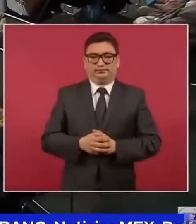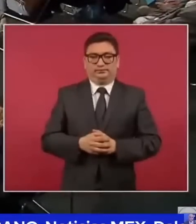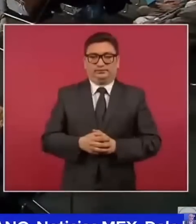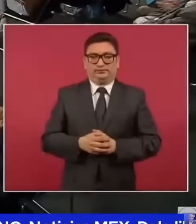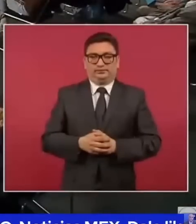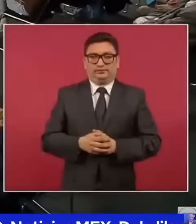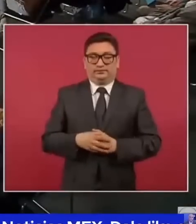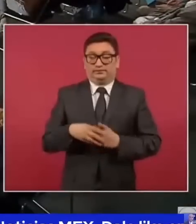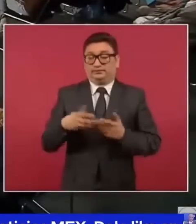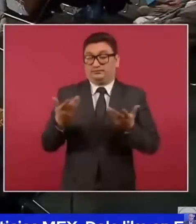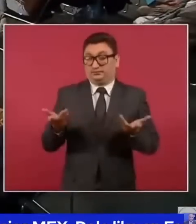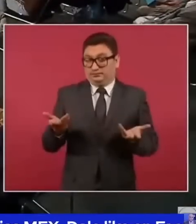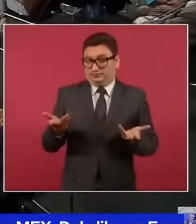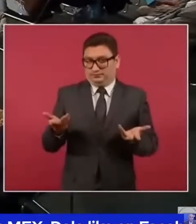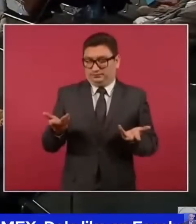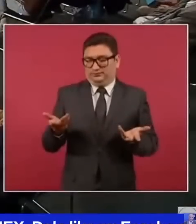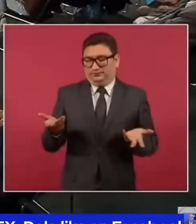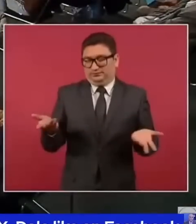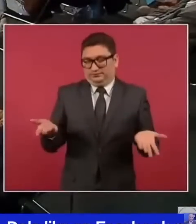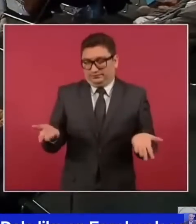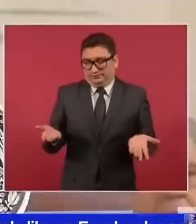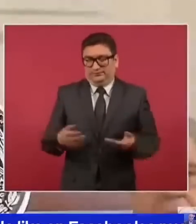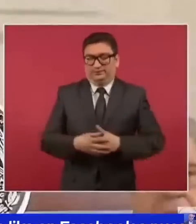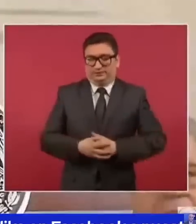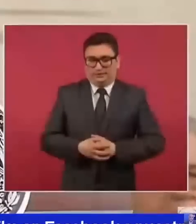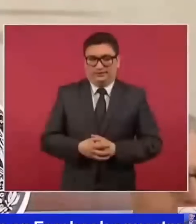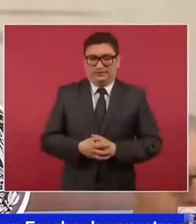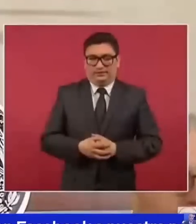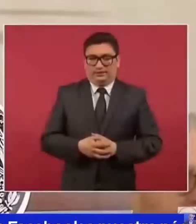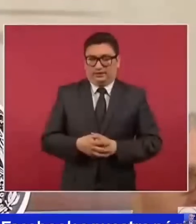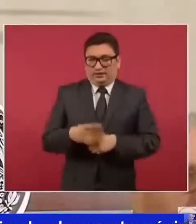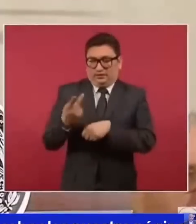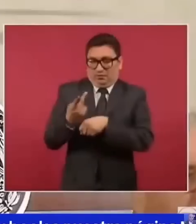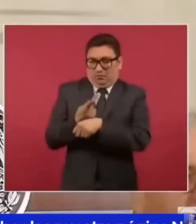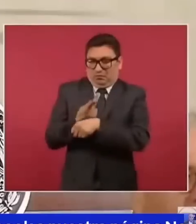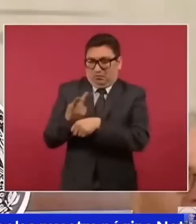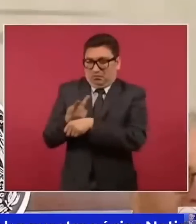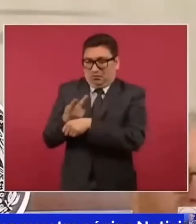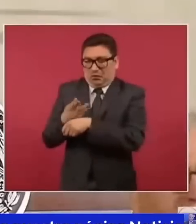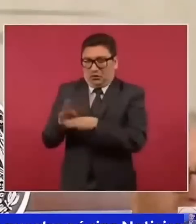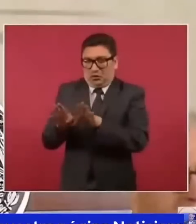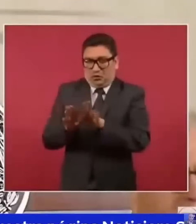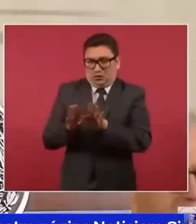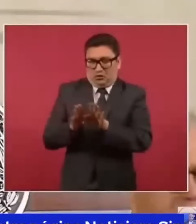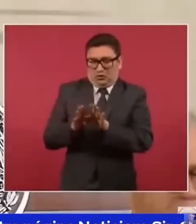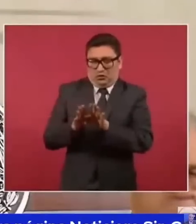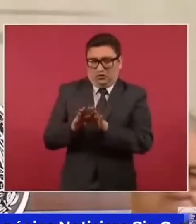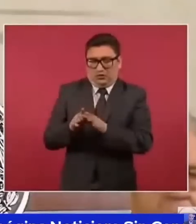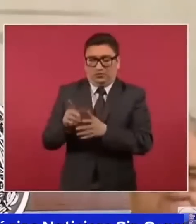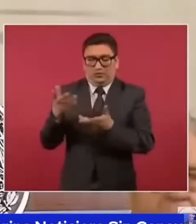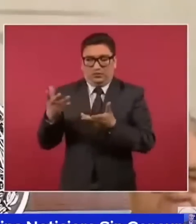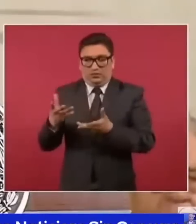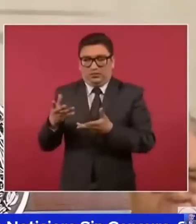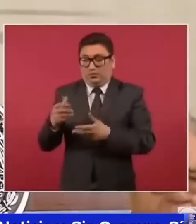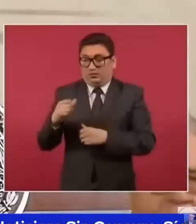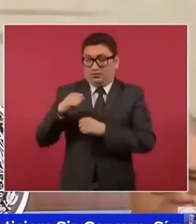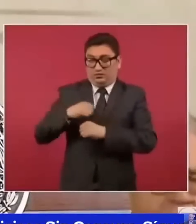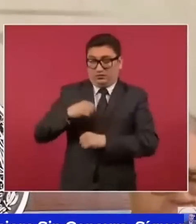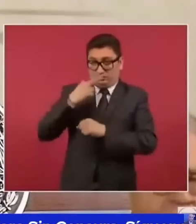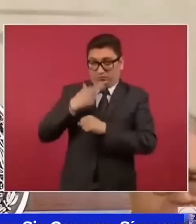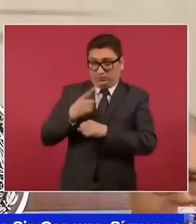Entonces, a ver, ¿qué relación con el fiscal